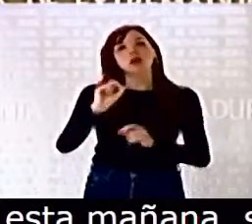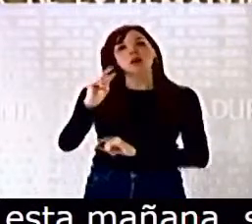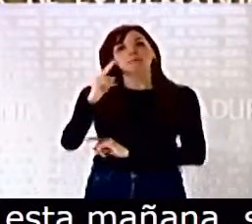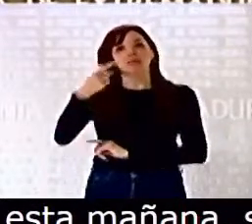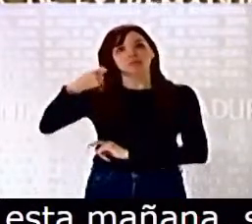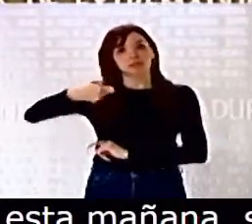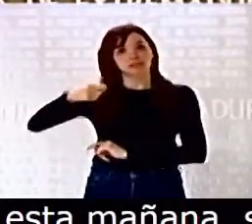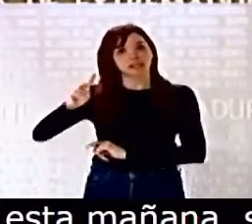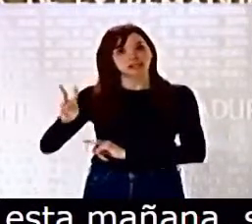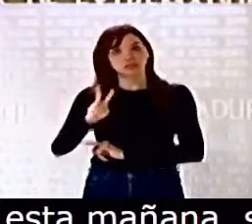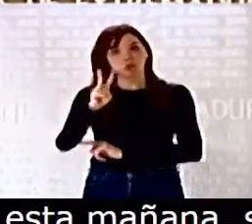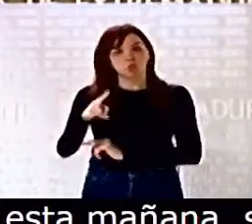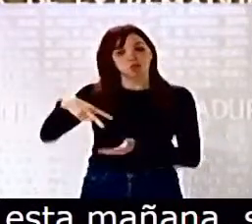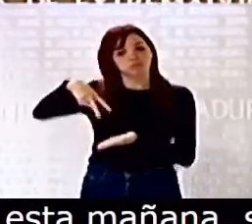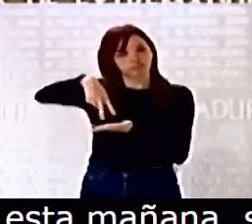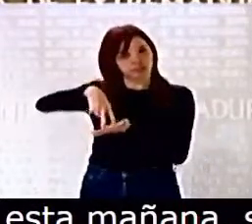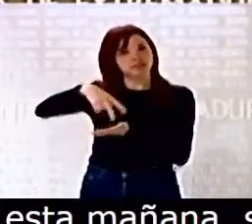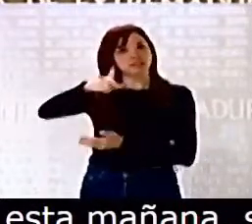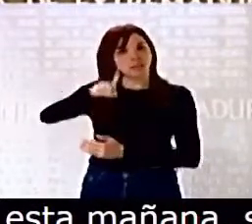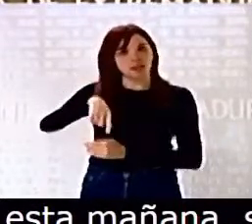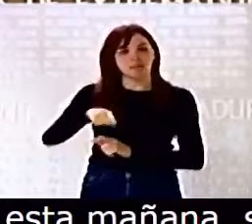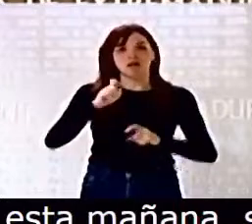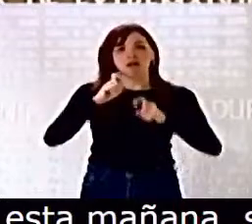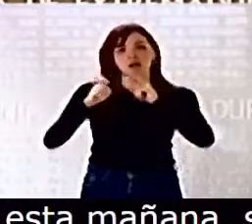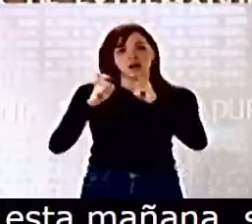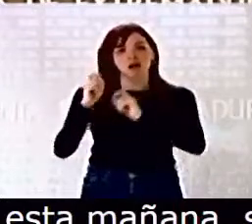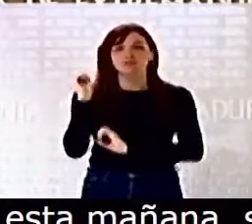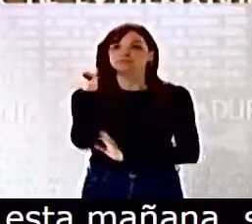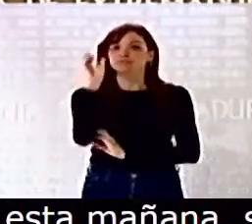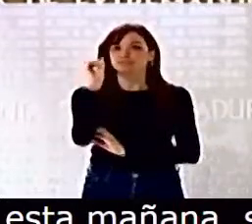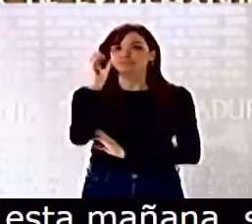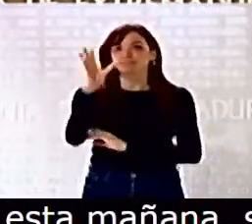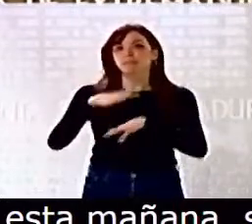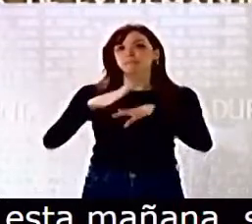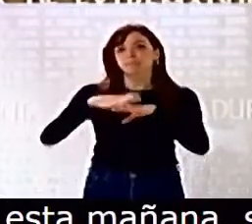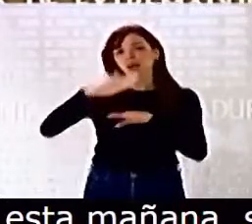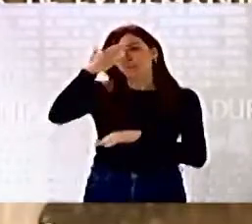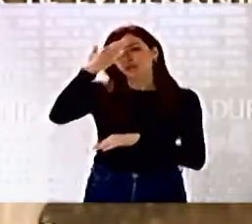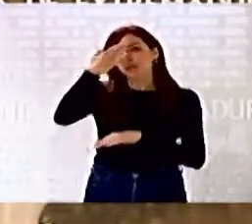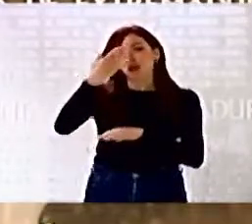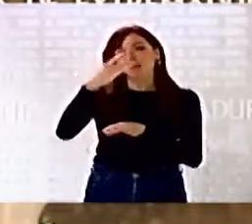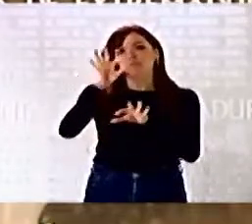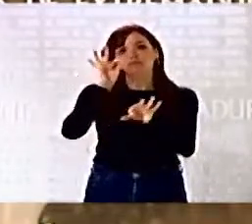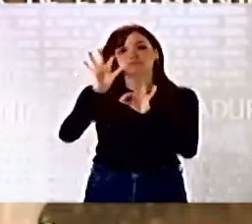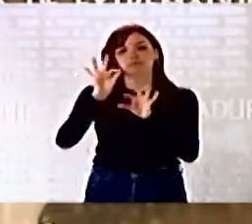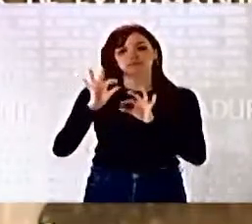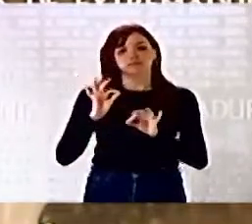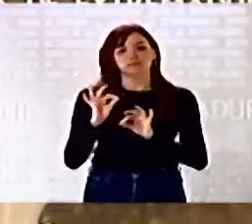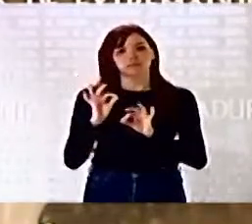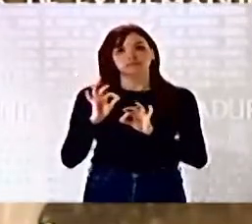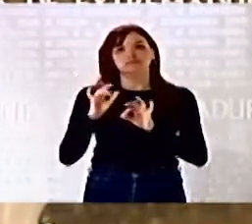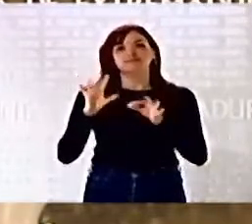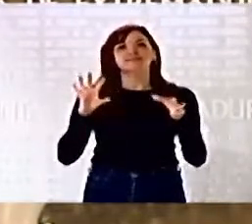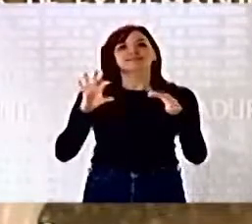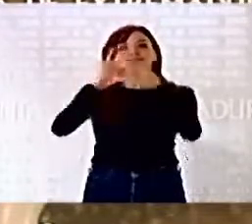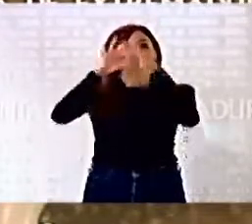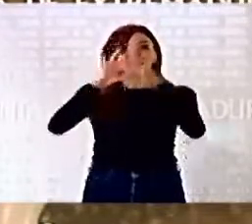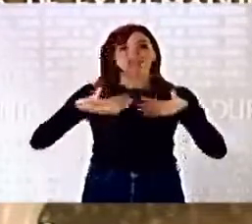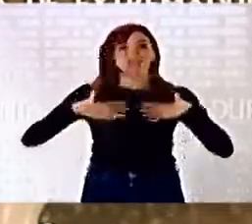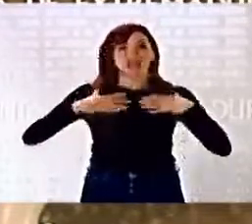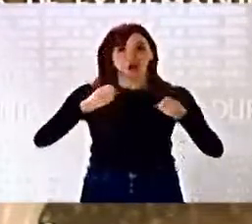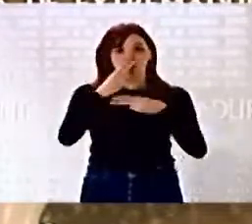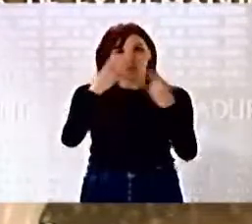para explicar las principales medidas de intervención administrativa adoptadas y fundadas en razones de salud